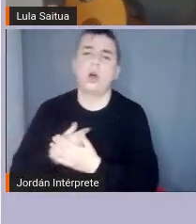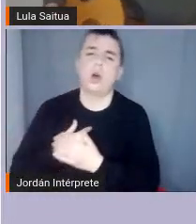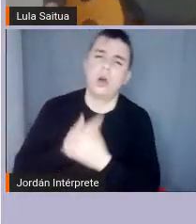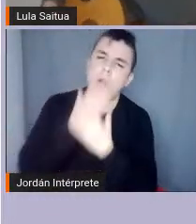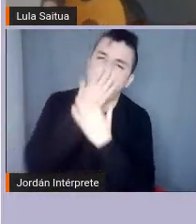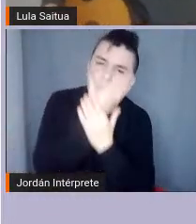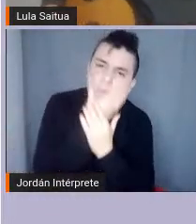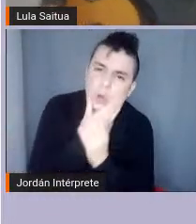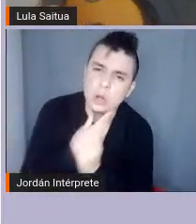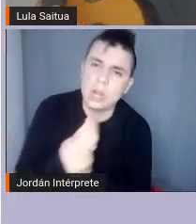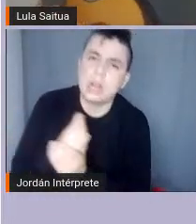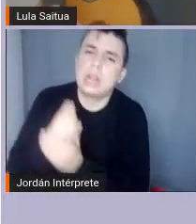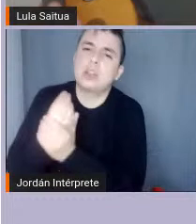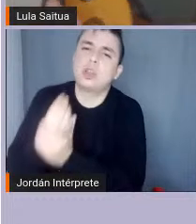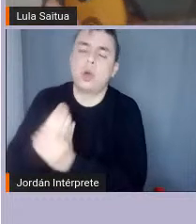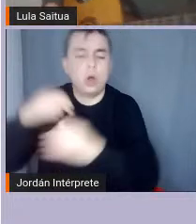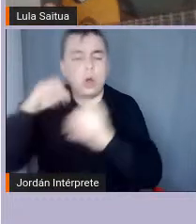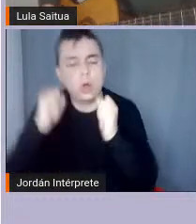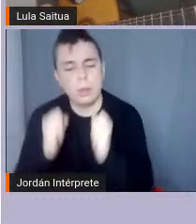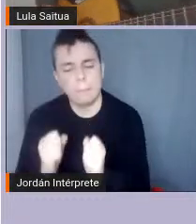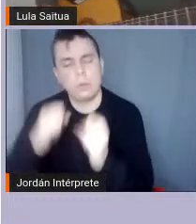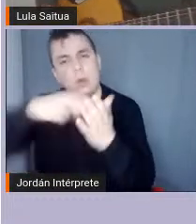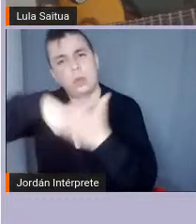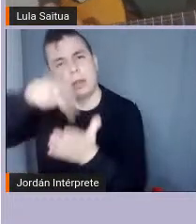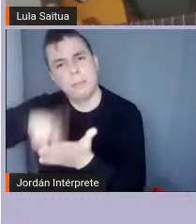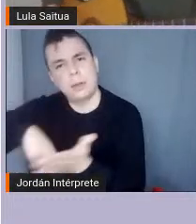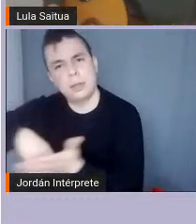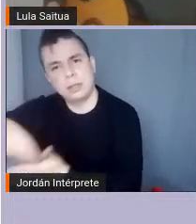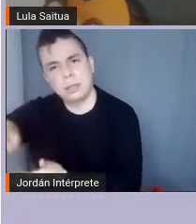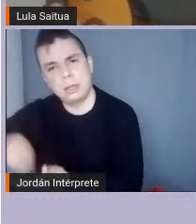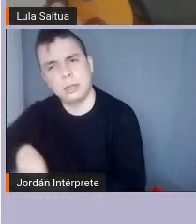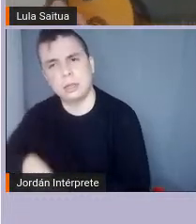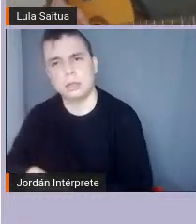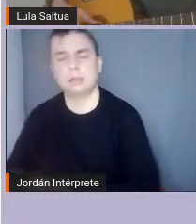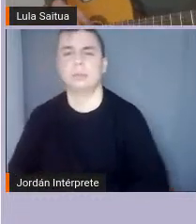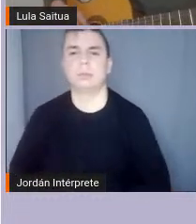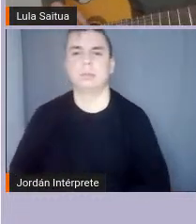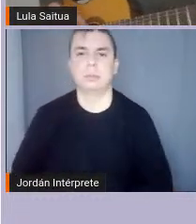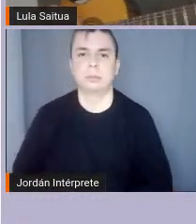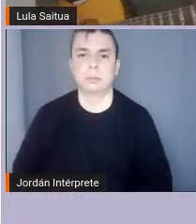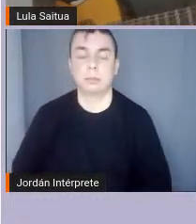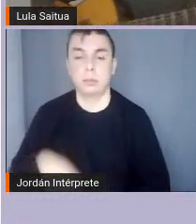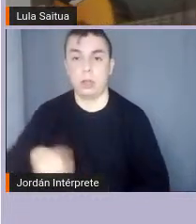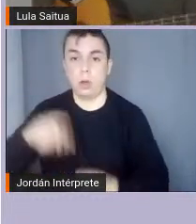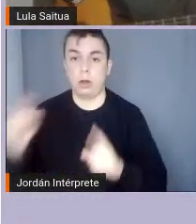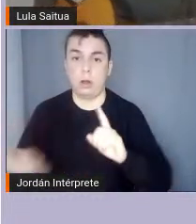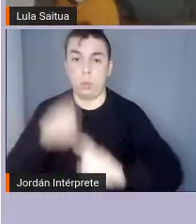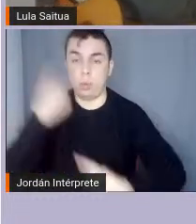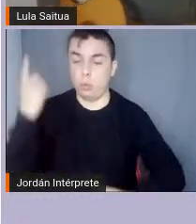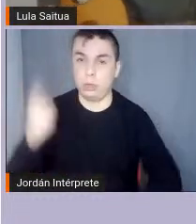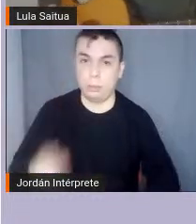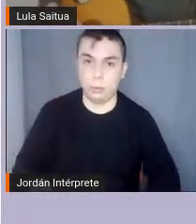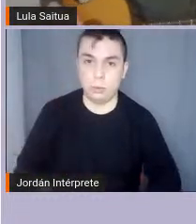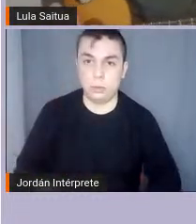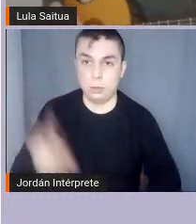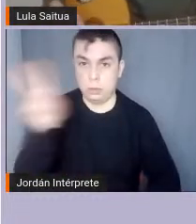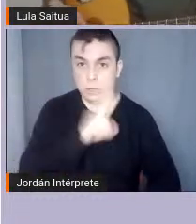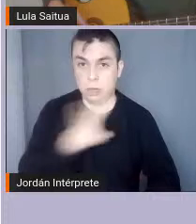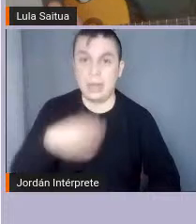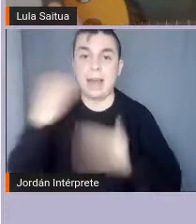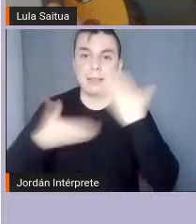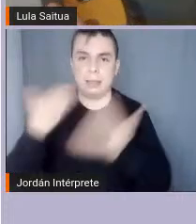Nada más bonito que poder pintar. Y por último, la canción. ¿Cómo es la canción de